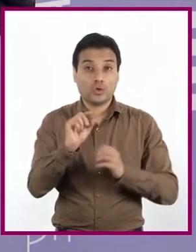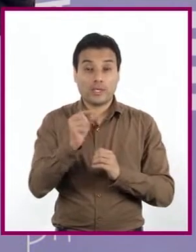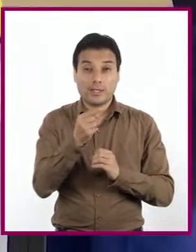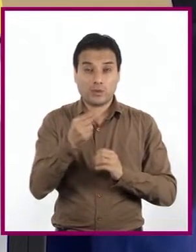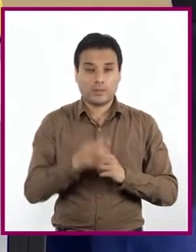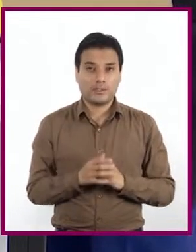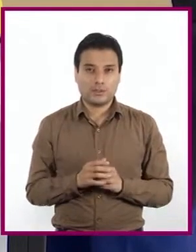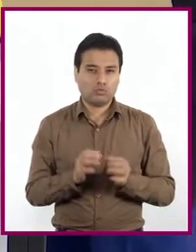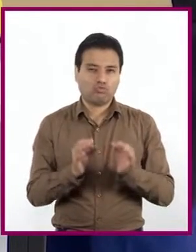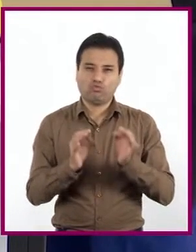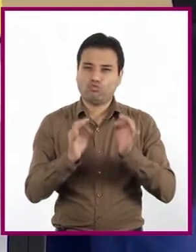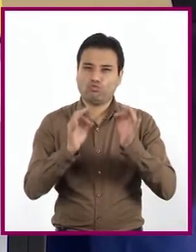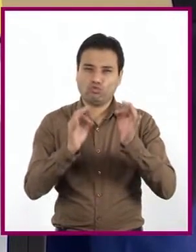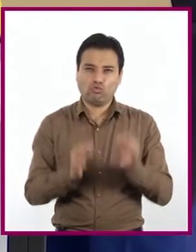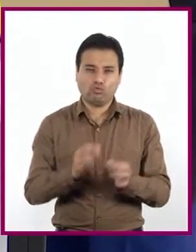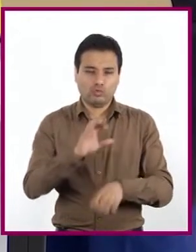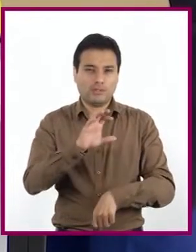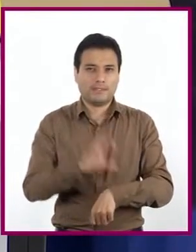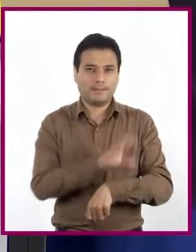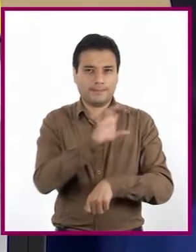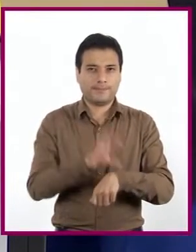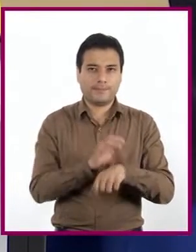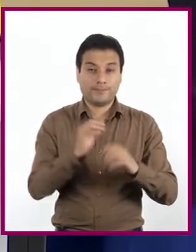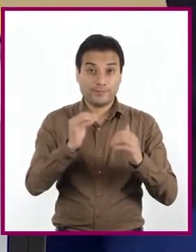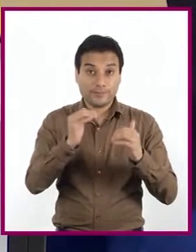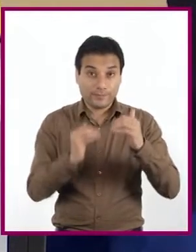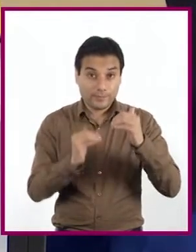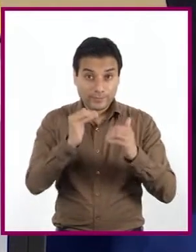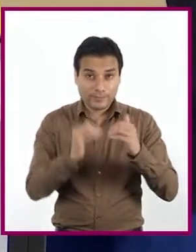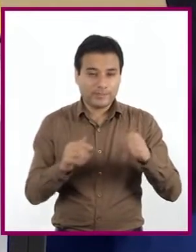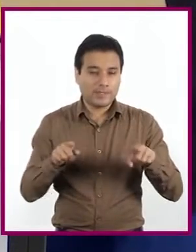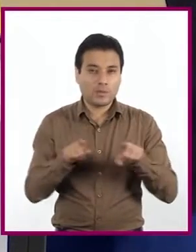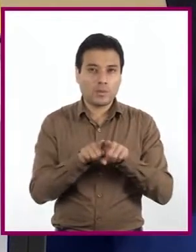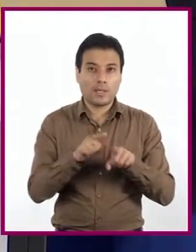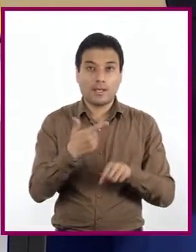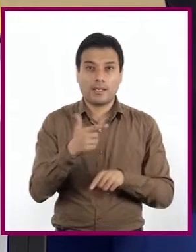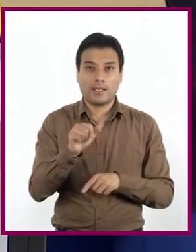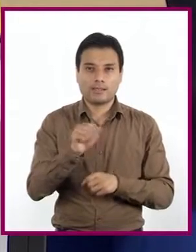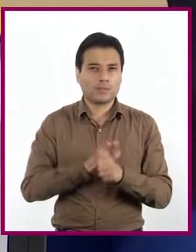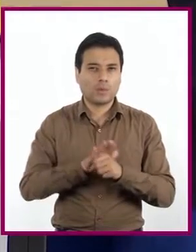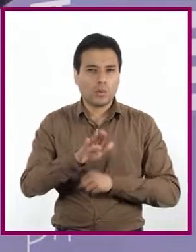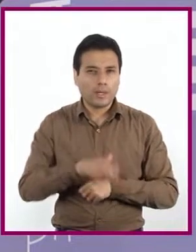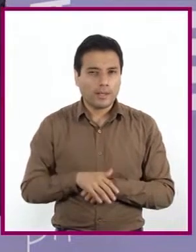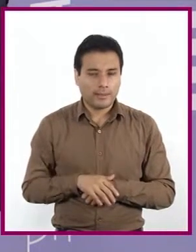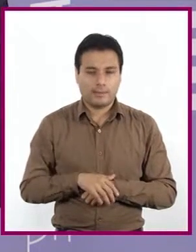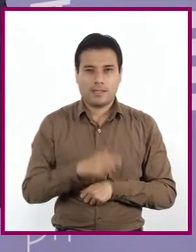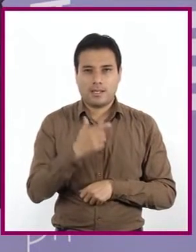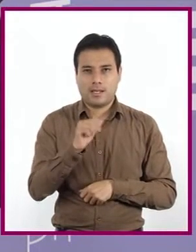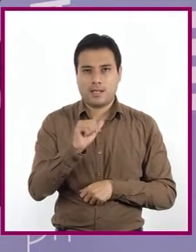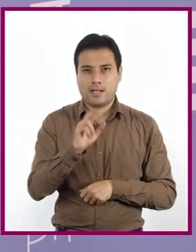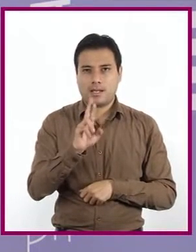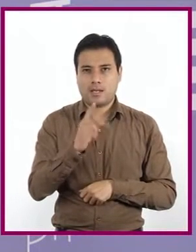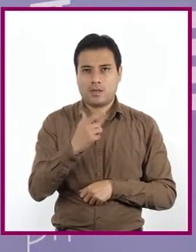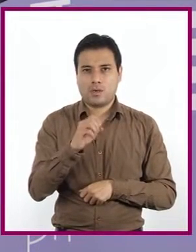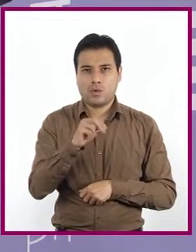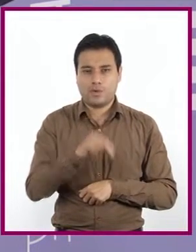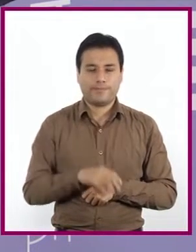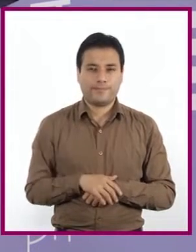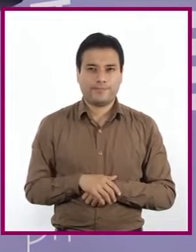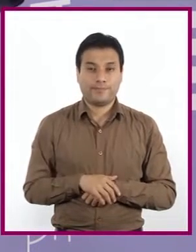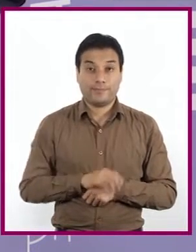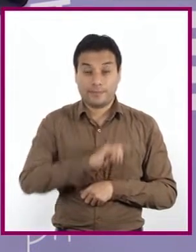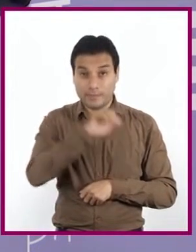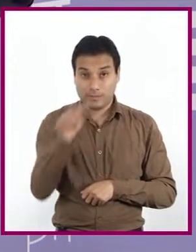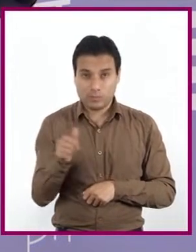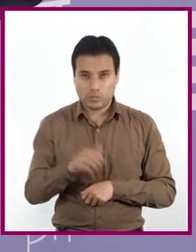su estabilidad parecida al gas noble más cercano, que es el argón, por lo que se unen con un ion